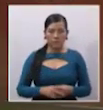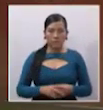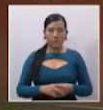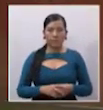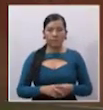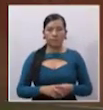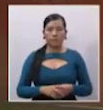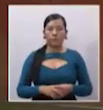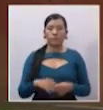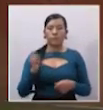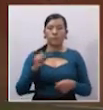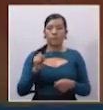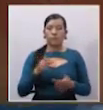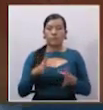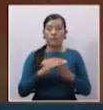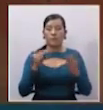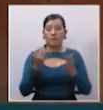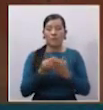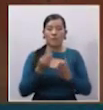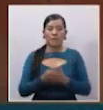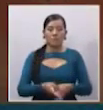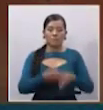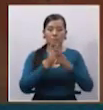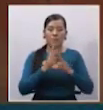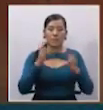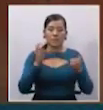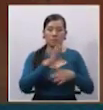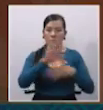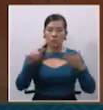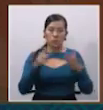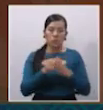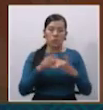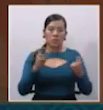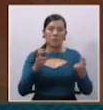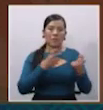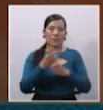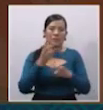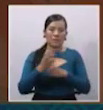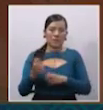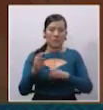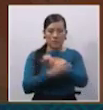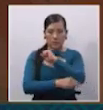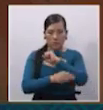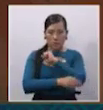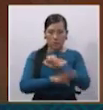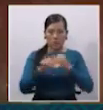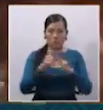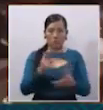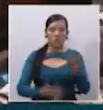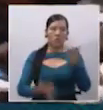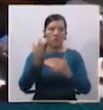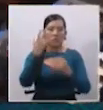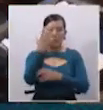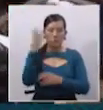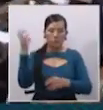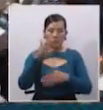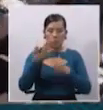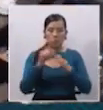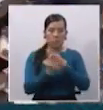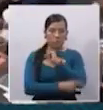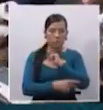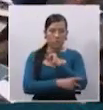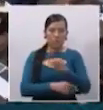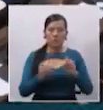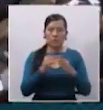Proyectos importantes de créditos destinados a atender los desastres naturales producto de los incendios forestales en el país, que han sido aprobados en la Cámara